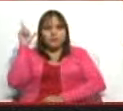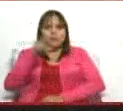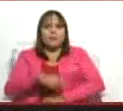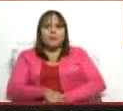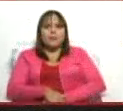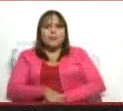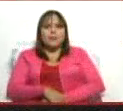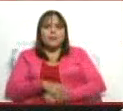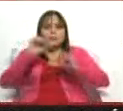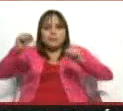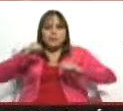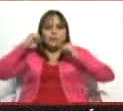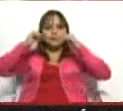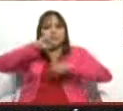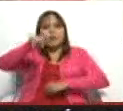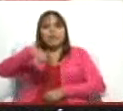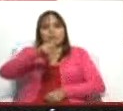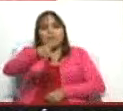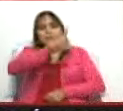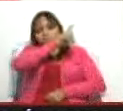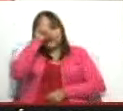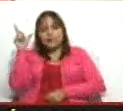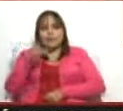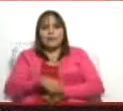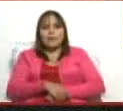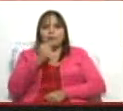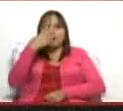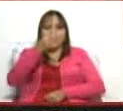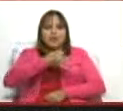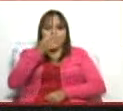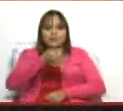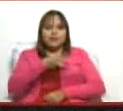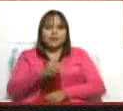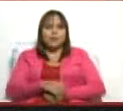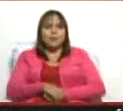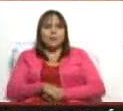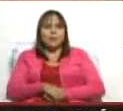¡Que viva la JPSUV! ¡Que viva! Buenas tardes.